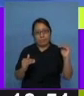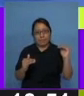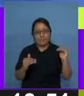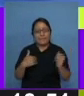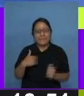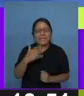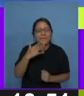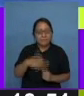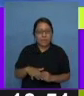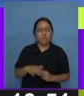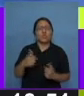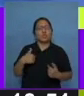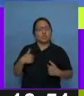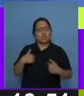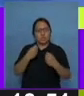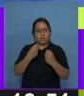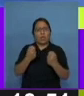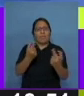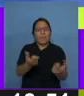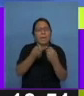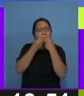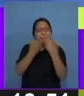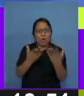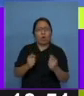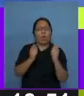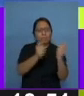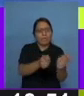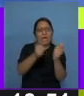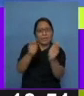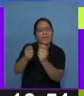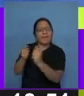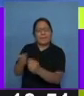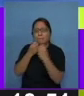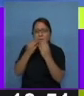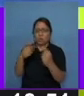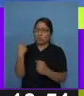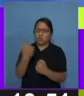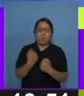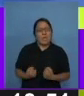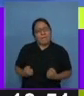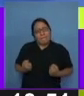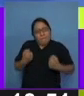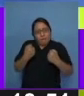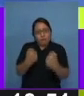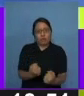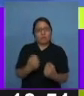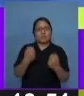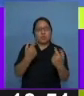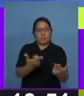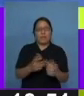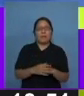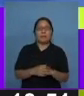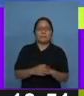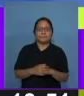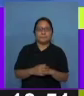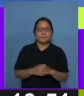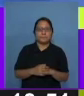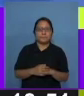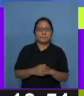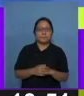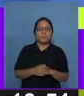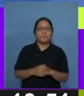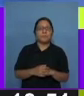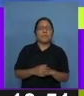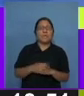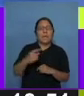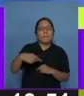a brindarnos lo mejor, hacer los mayores esfuerzos en función y en beneficio de los trabajadores, ¿no? En las